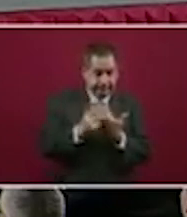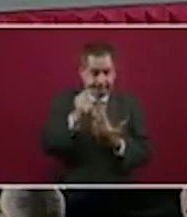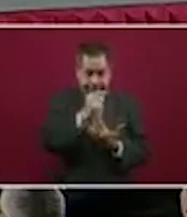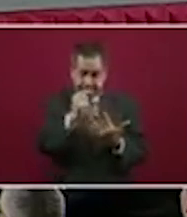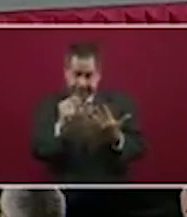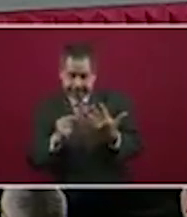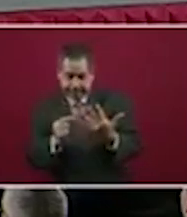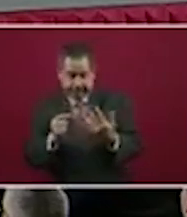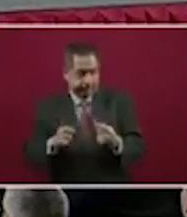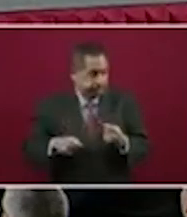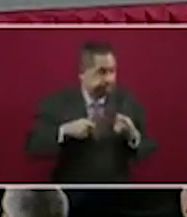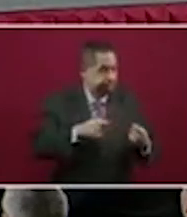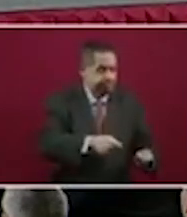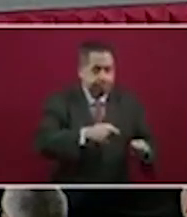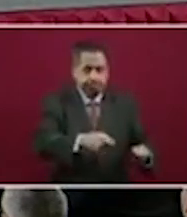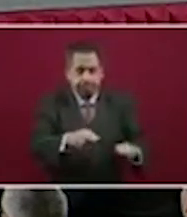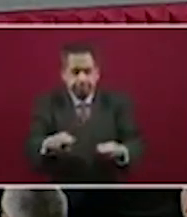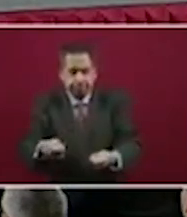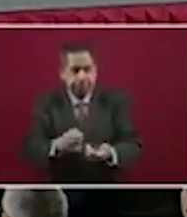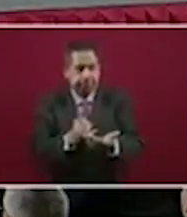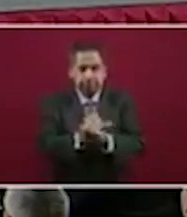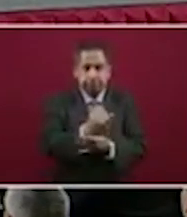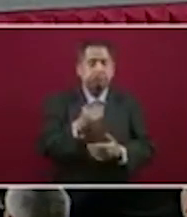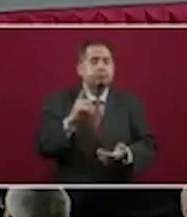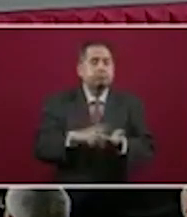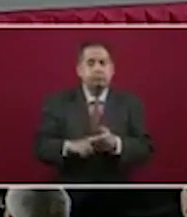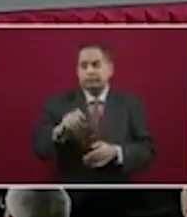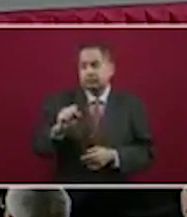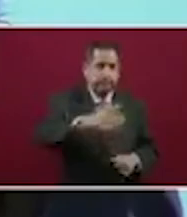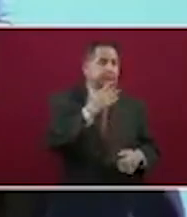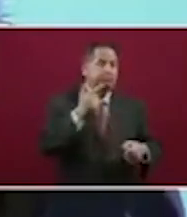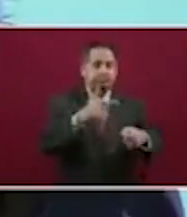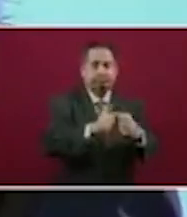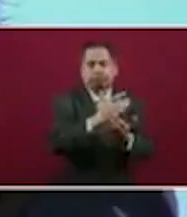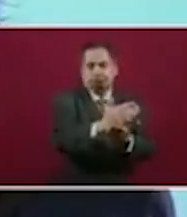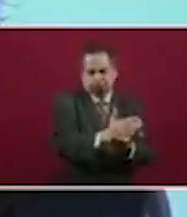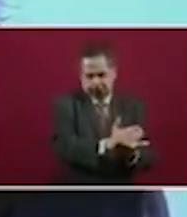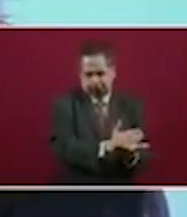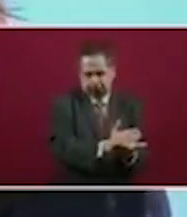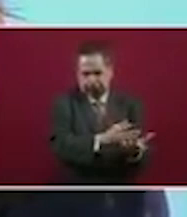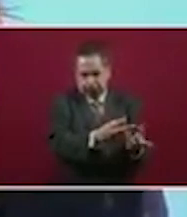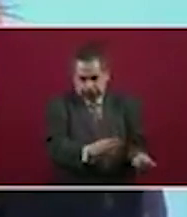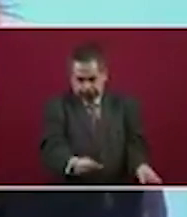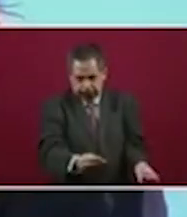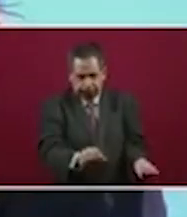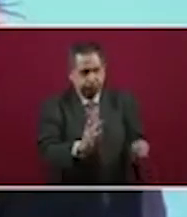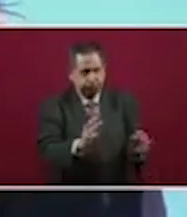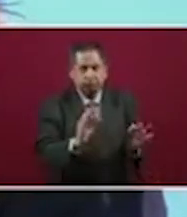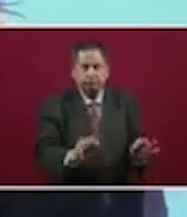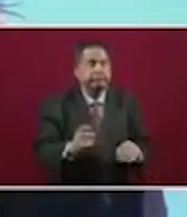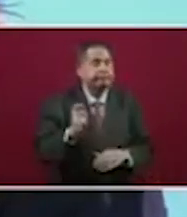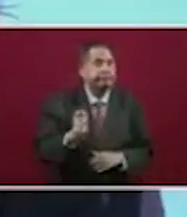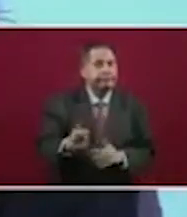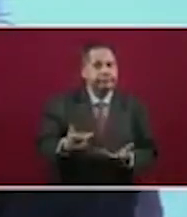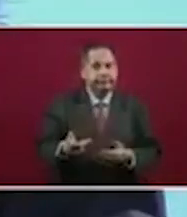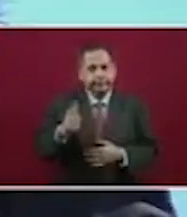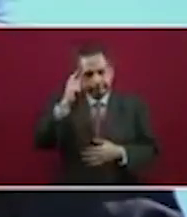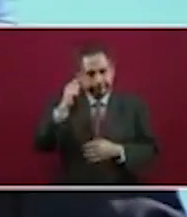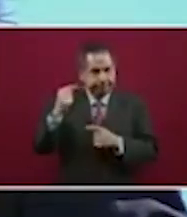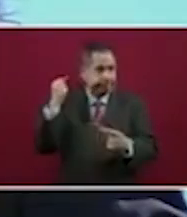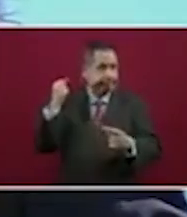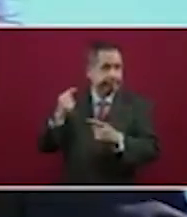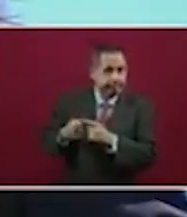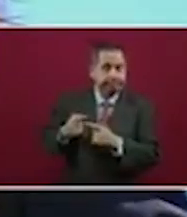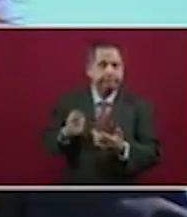de Empresas por la Universidad de las Américas, Ciudad de México. Fue asesora del Consejo General del Instituto Federal Electoral, cuando se integró